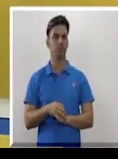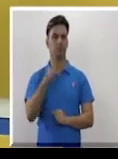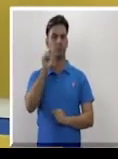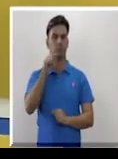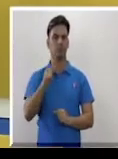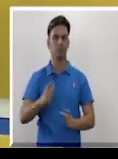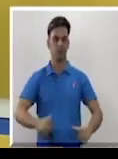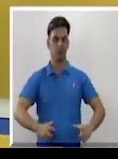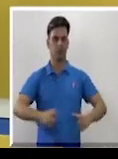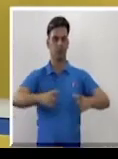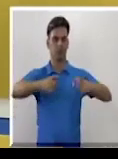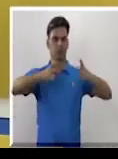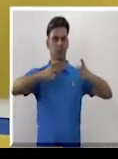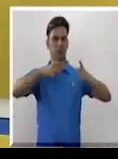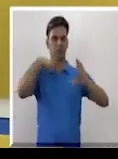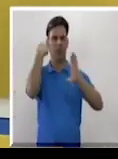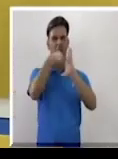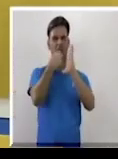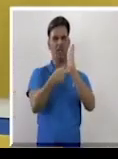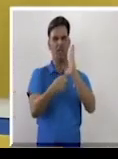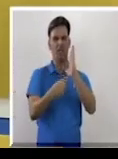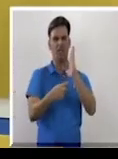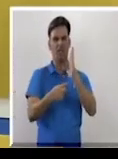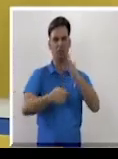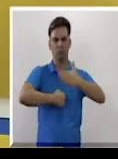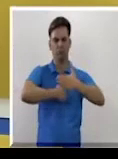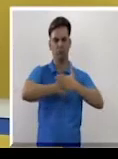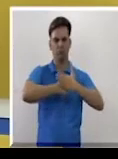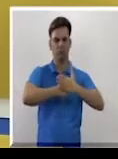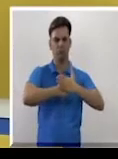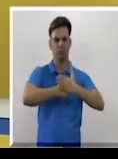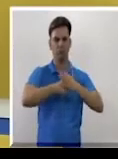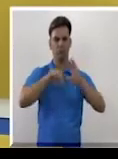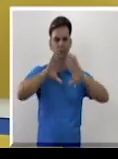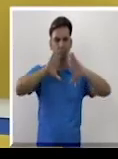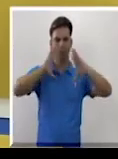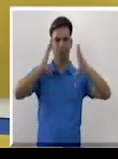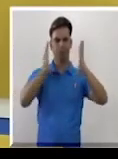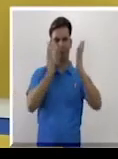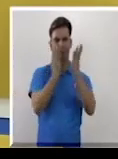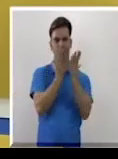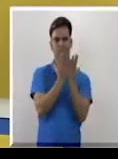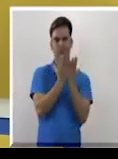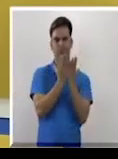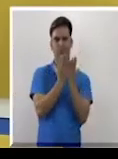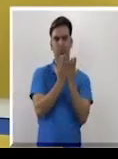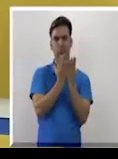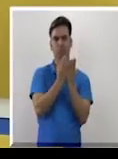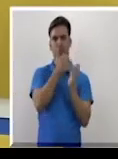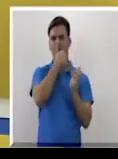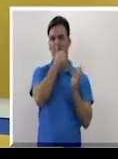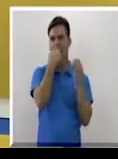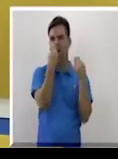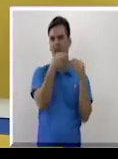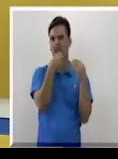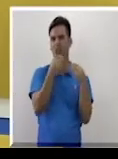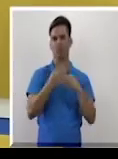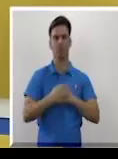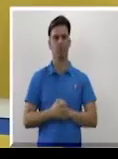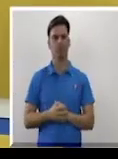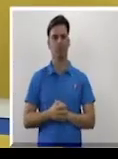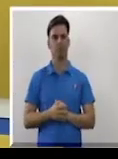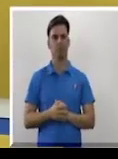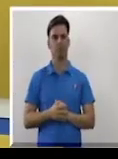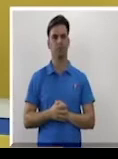acero. Lo primero que tengo que identificar son aquellas palabras que ustedes tienen